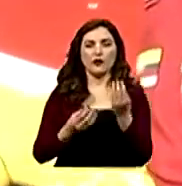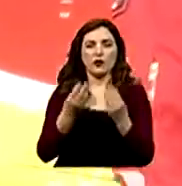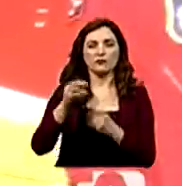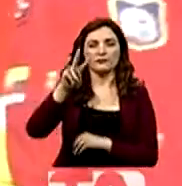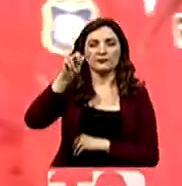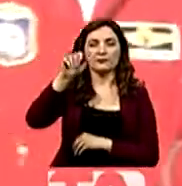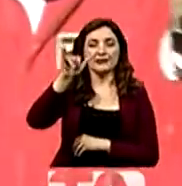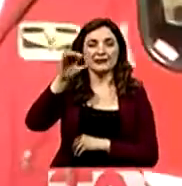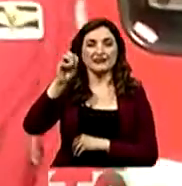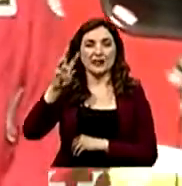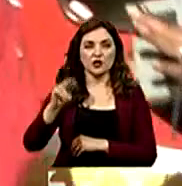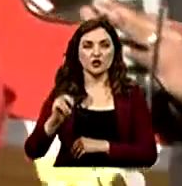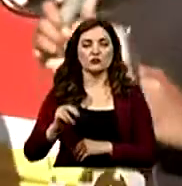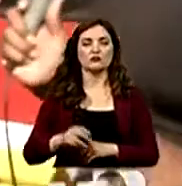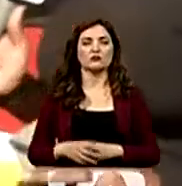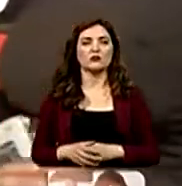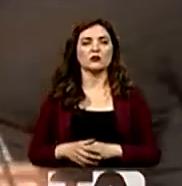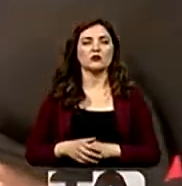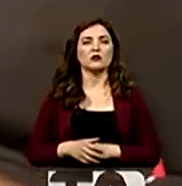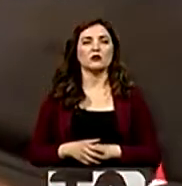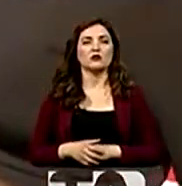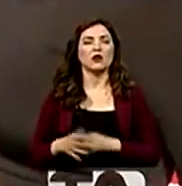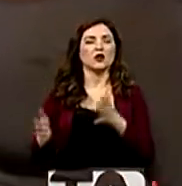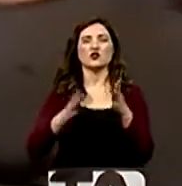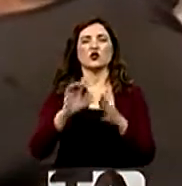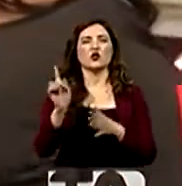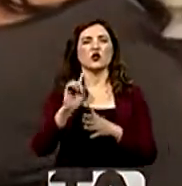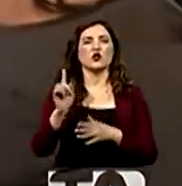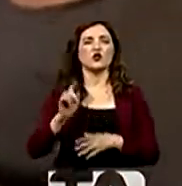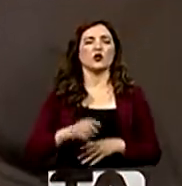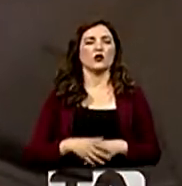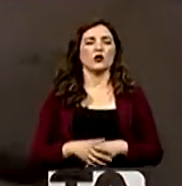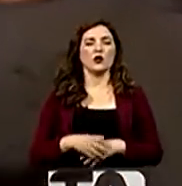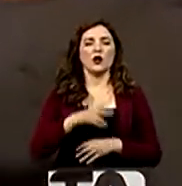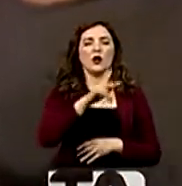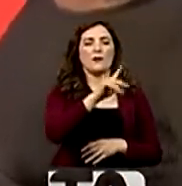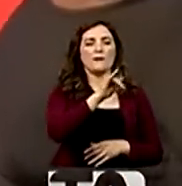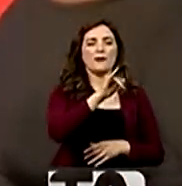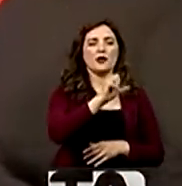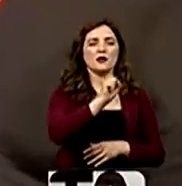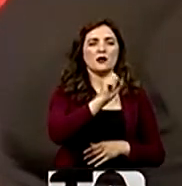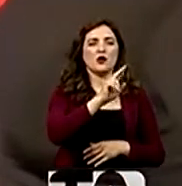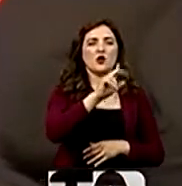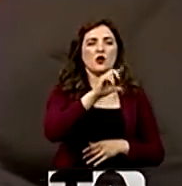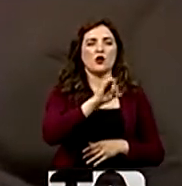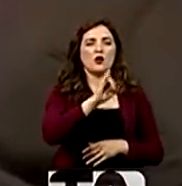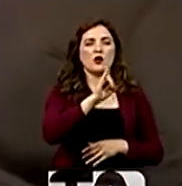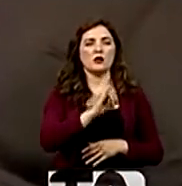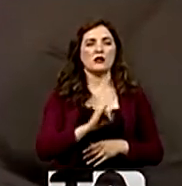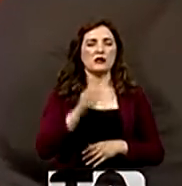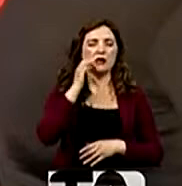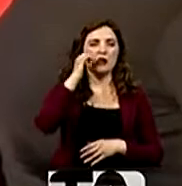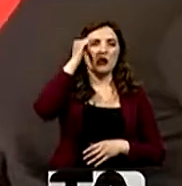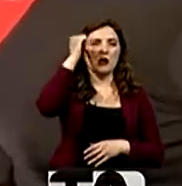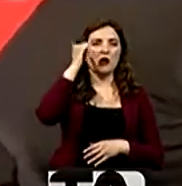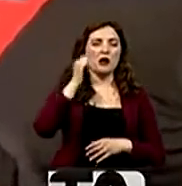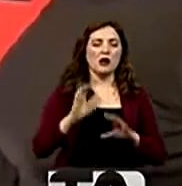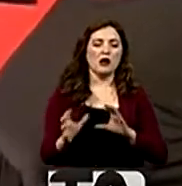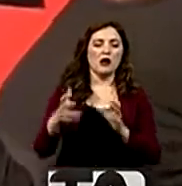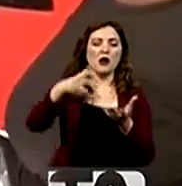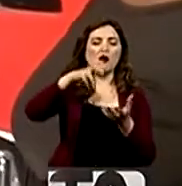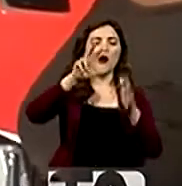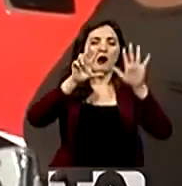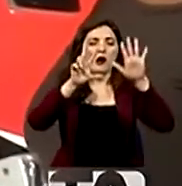que hubo el día de ayer en la explanada en el sector de Pizulí. No, en Pizulí hicimos, ayer hice yo como 8 descargas.